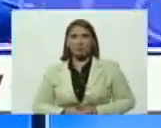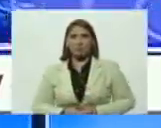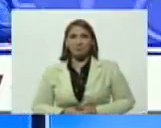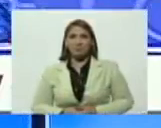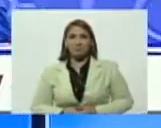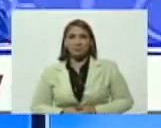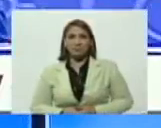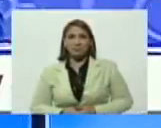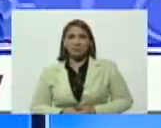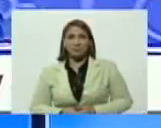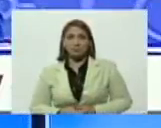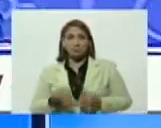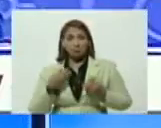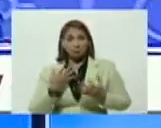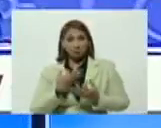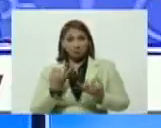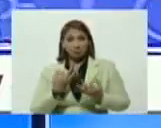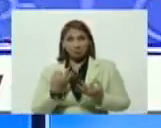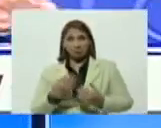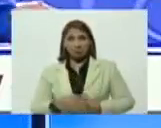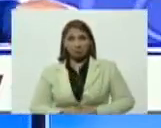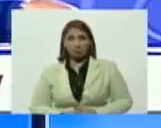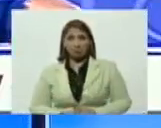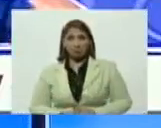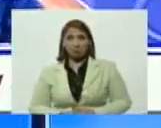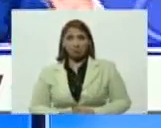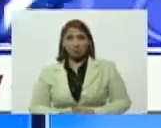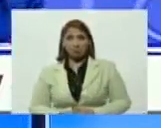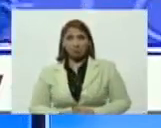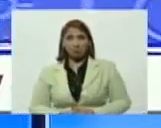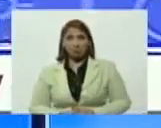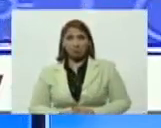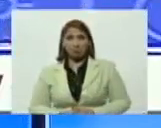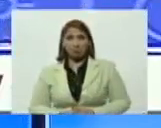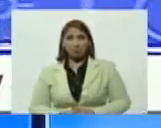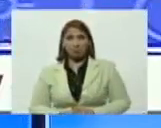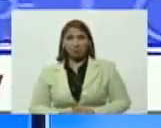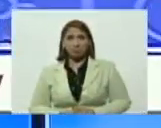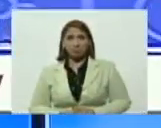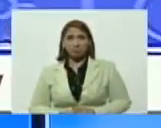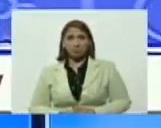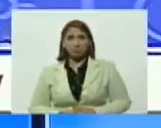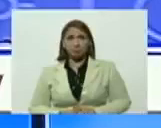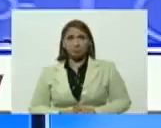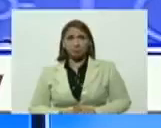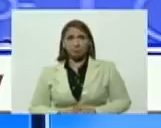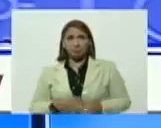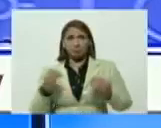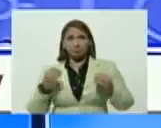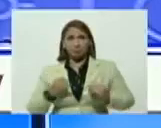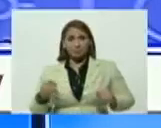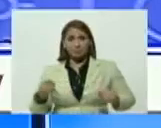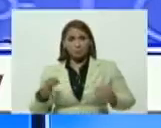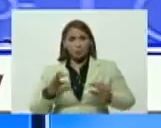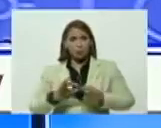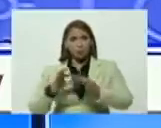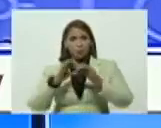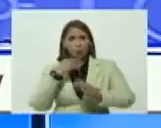Bueno, verdaderamente lo que da es felicidad ver a la juventud